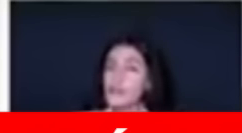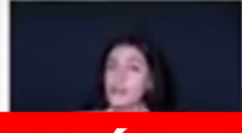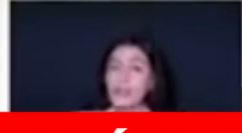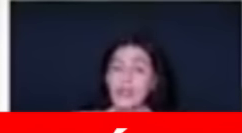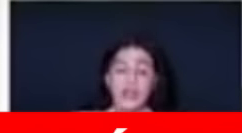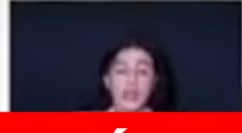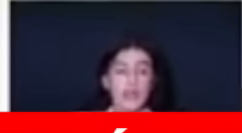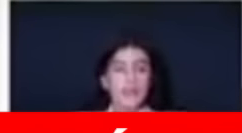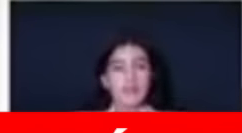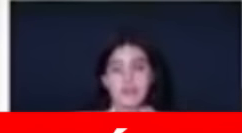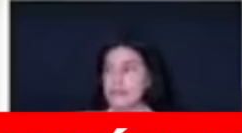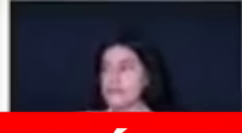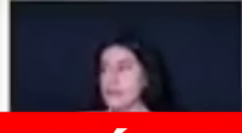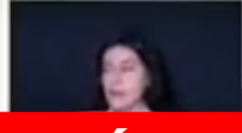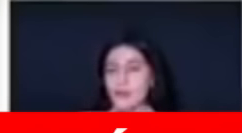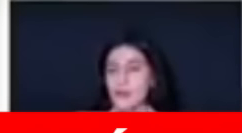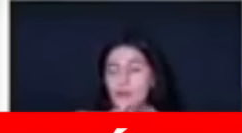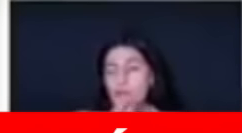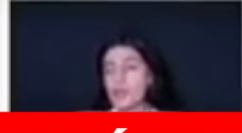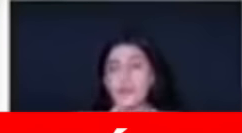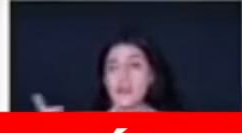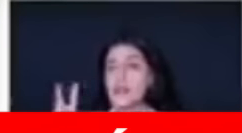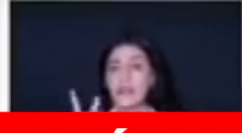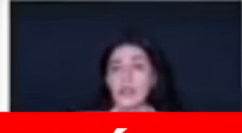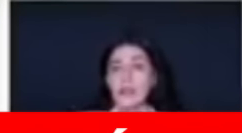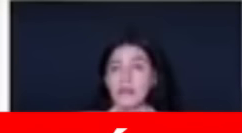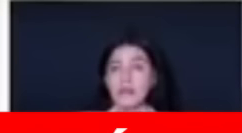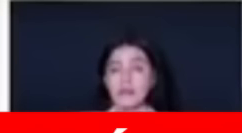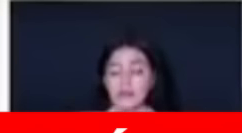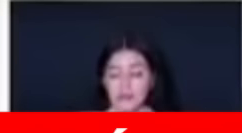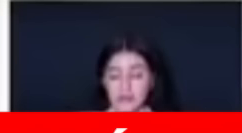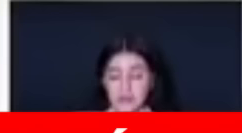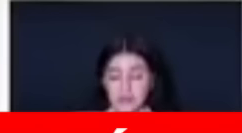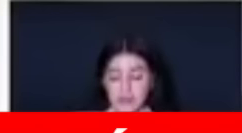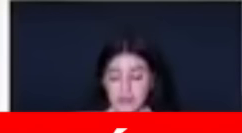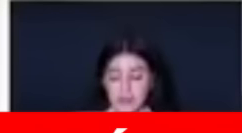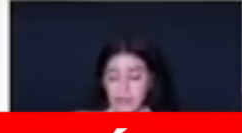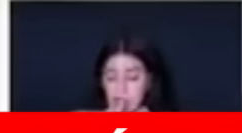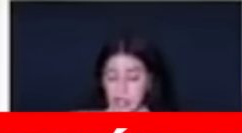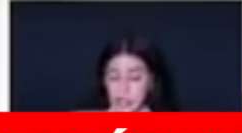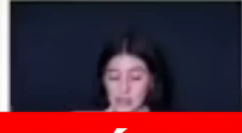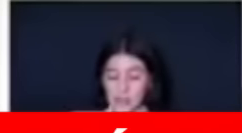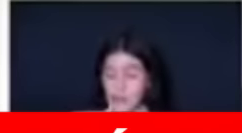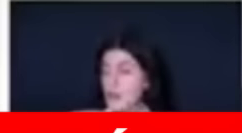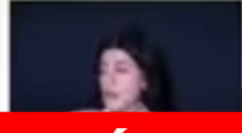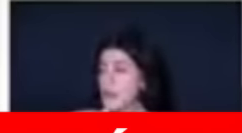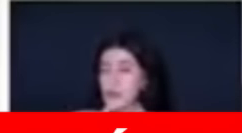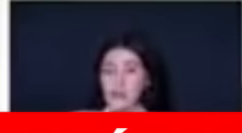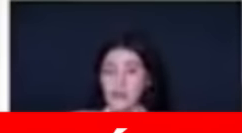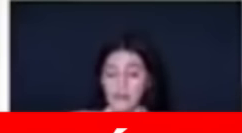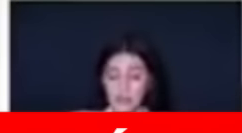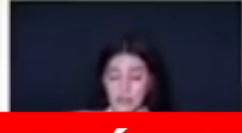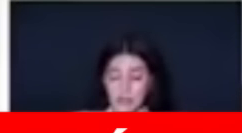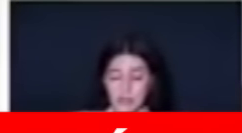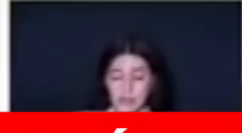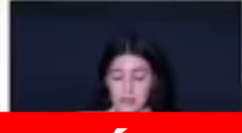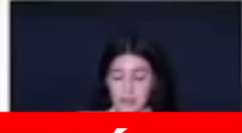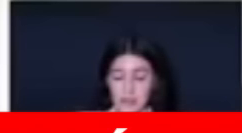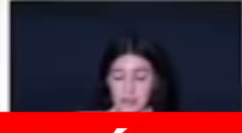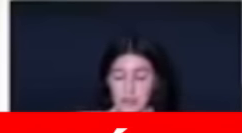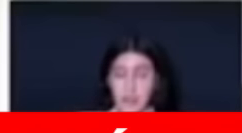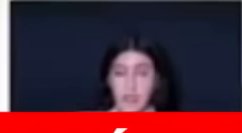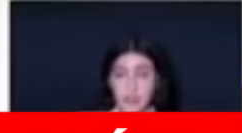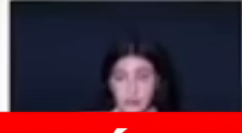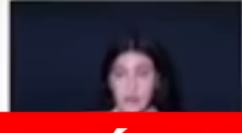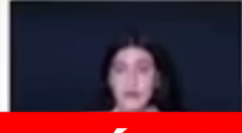perseguidos por decir la verdad. ¿Qué les digo aquí a mis compañeros? Que han sido resilientes